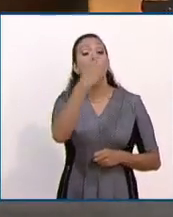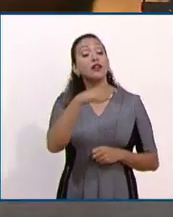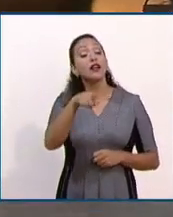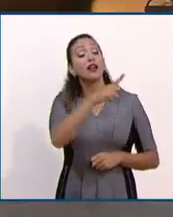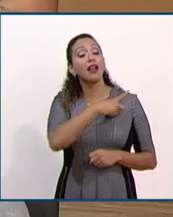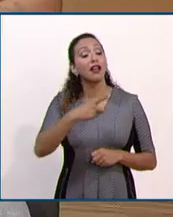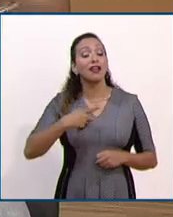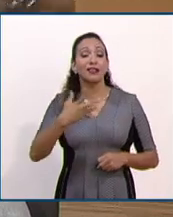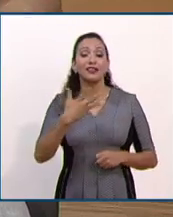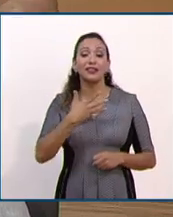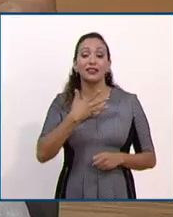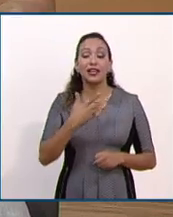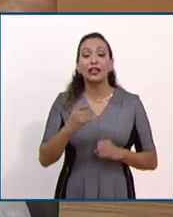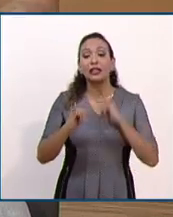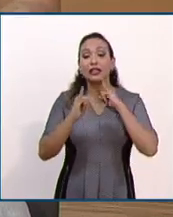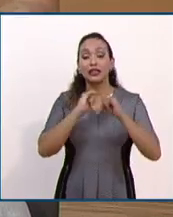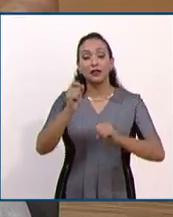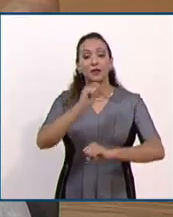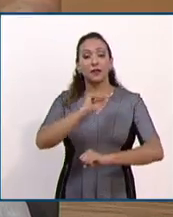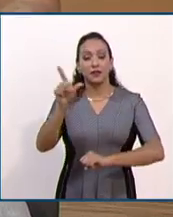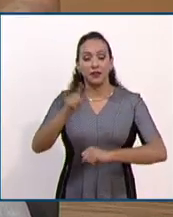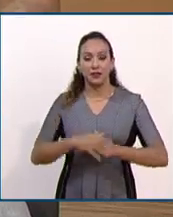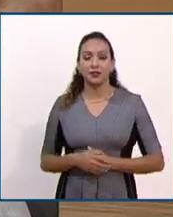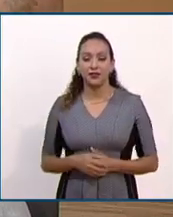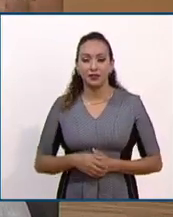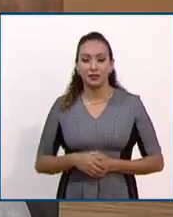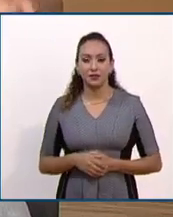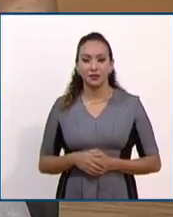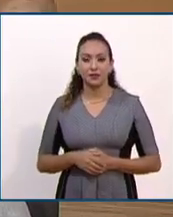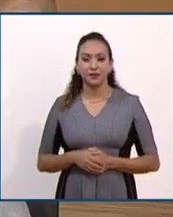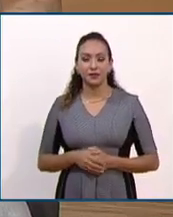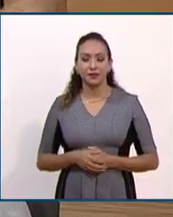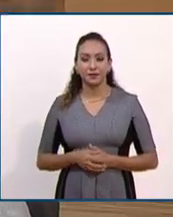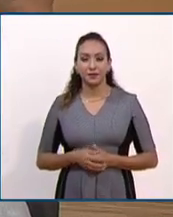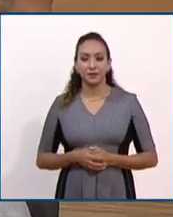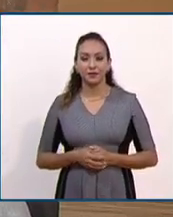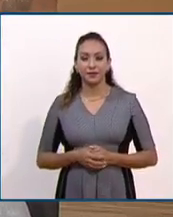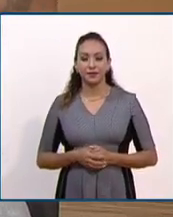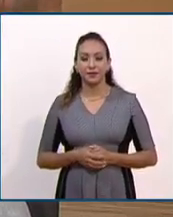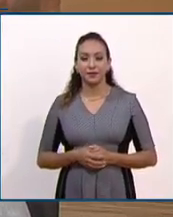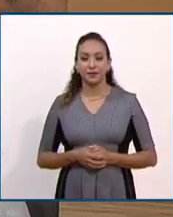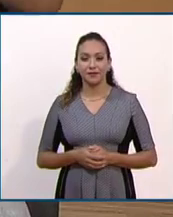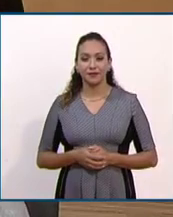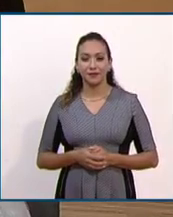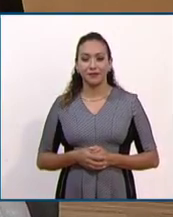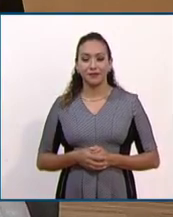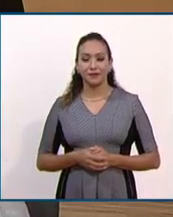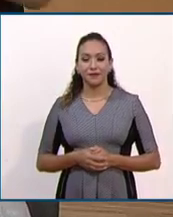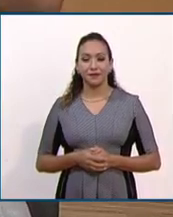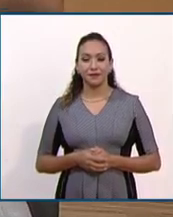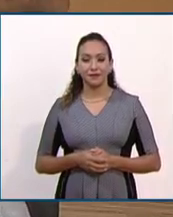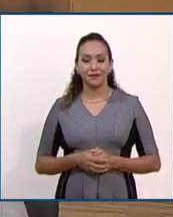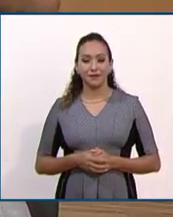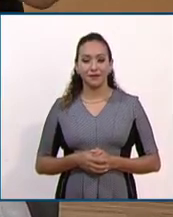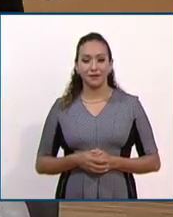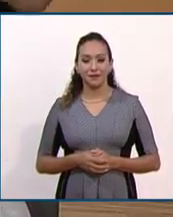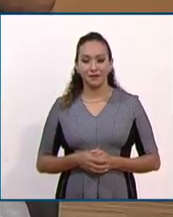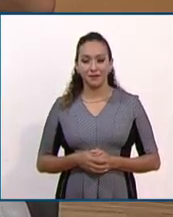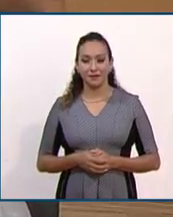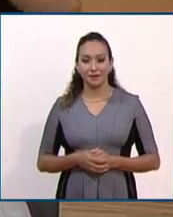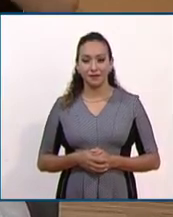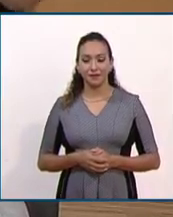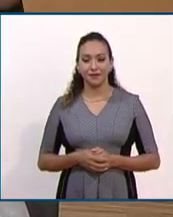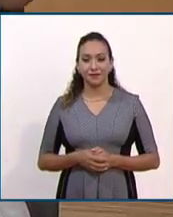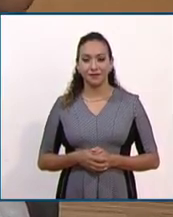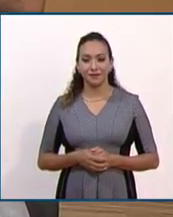para su educación. A mí en lo particular, pues me siento muy contento. Para mí es un alivio porque por